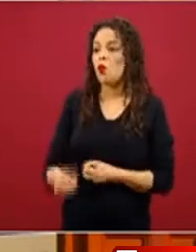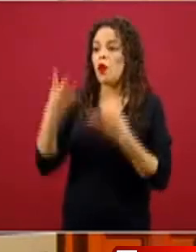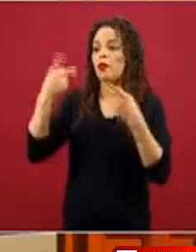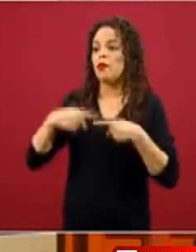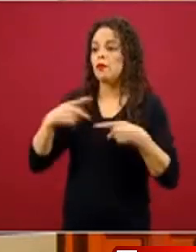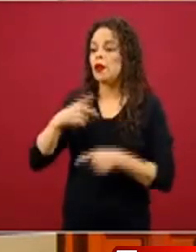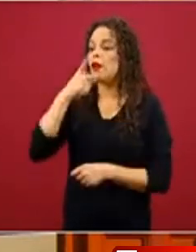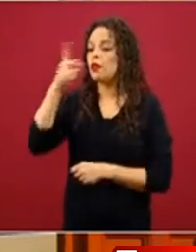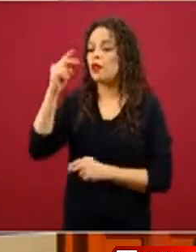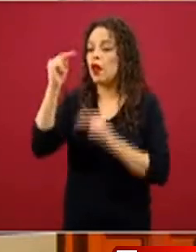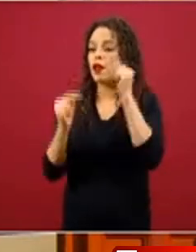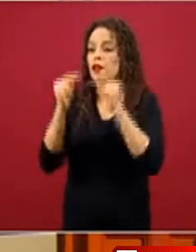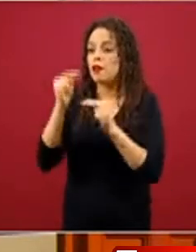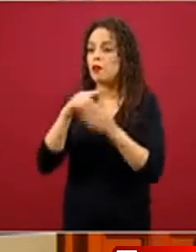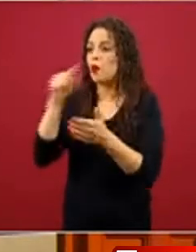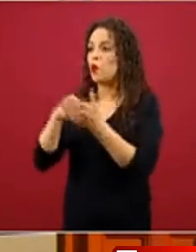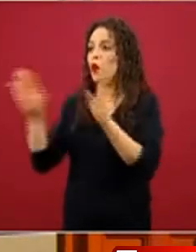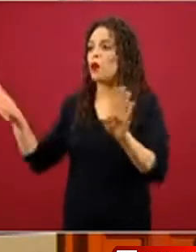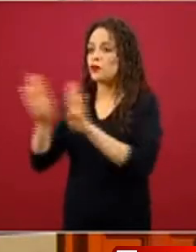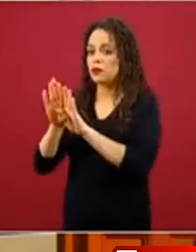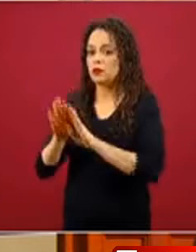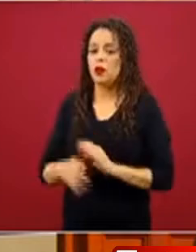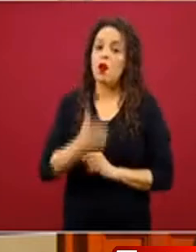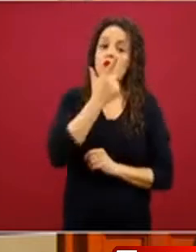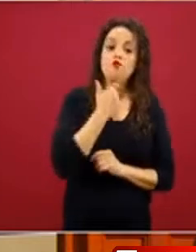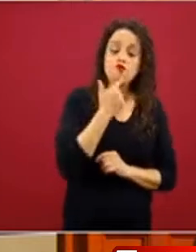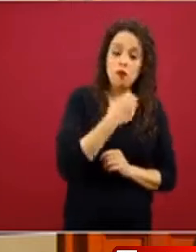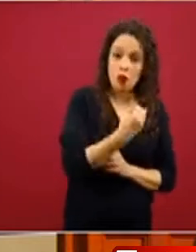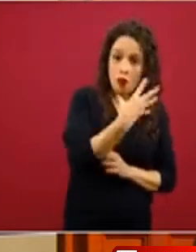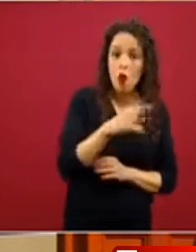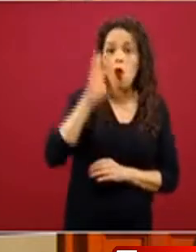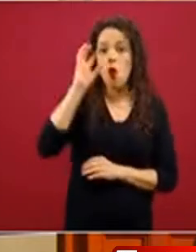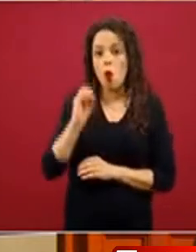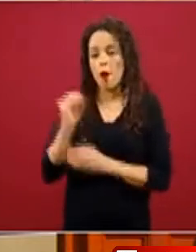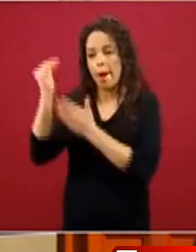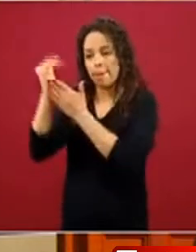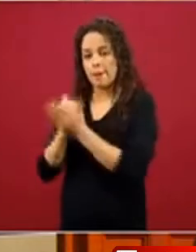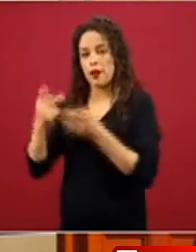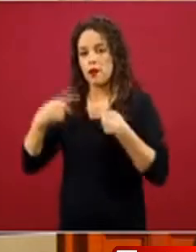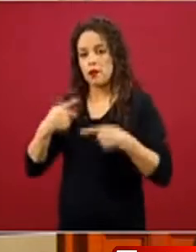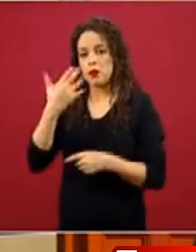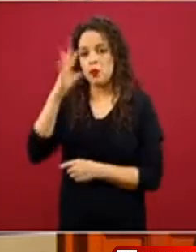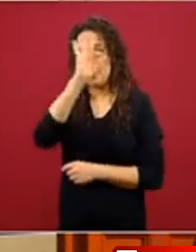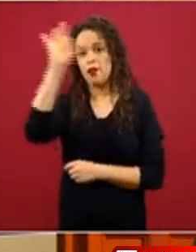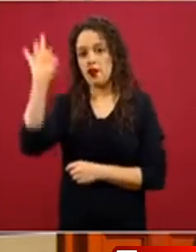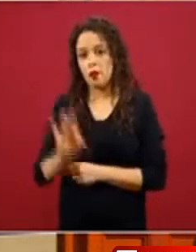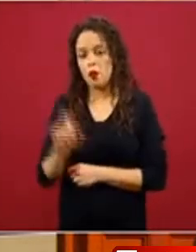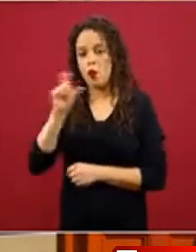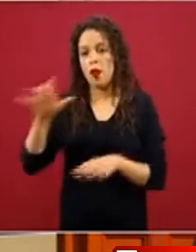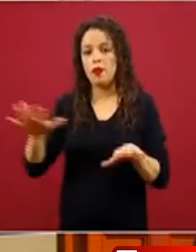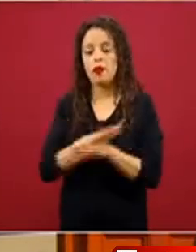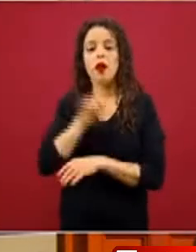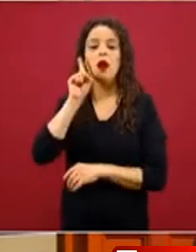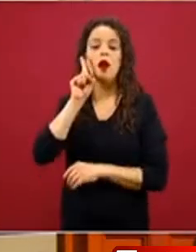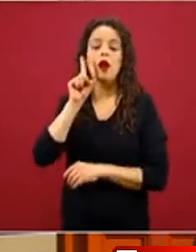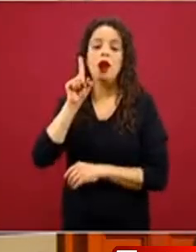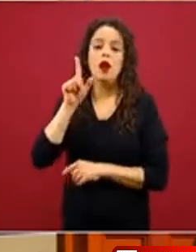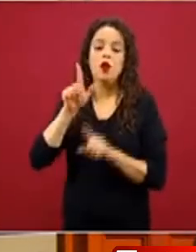nivel cerrado en rojo y con un aforo reducido al 50%,